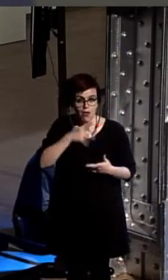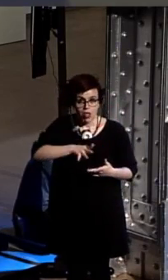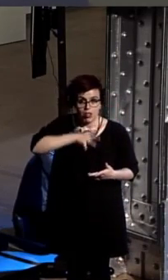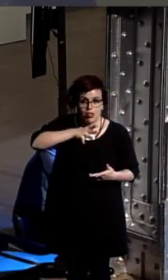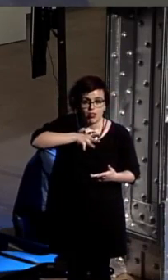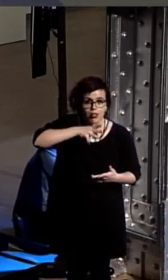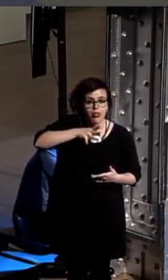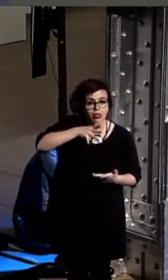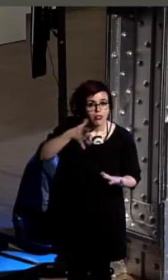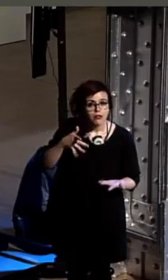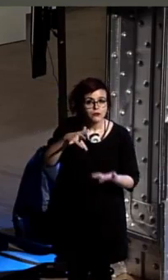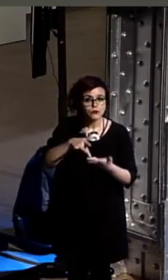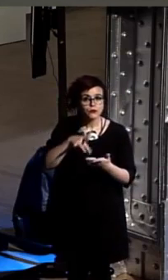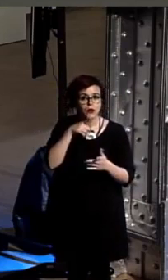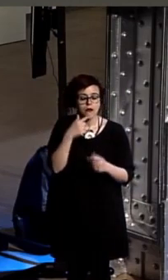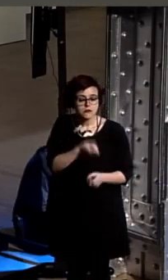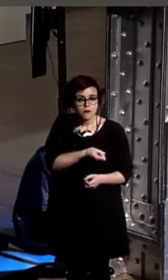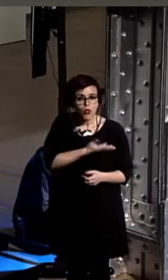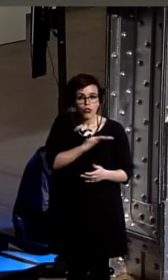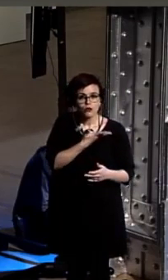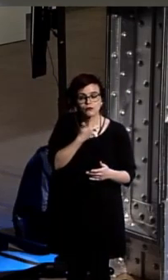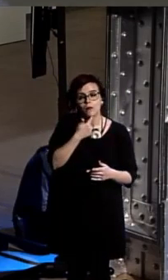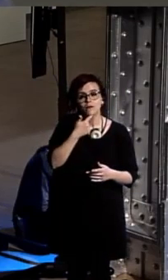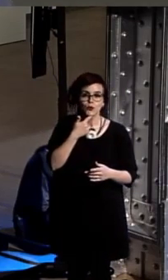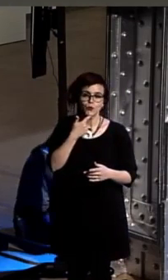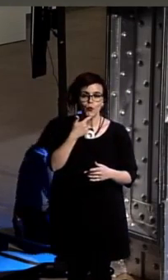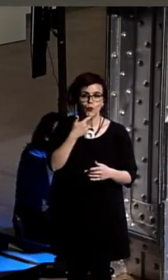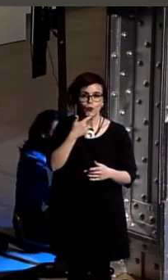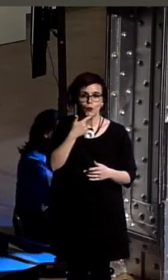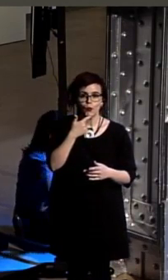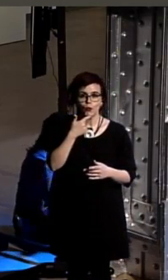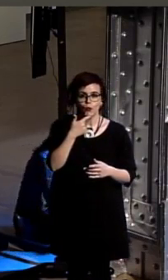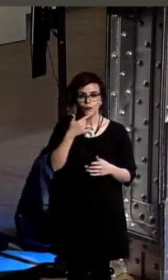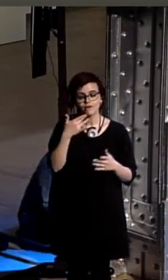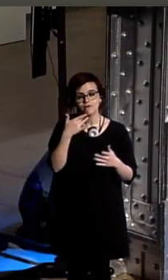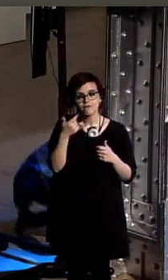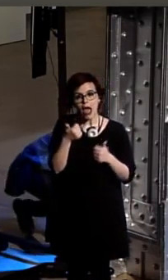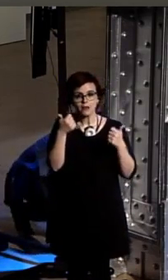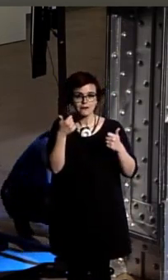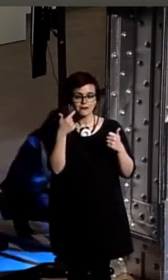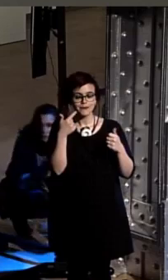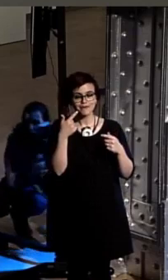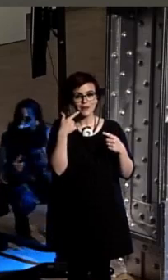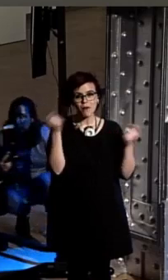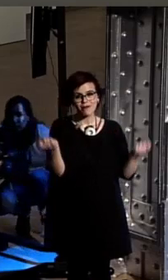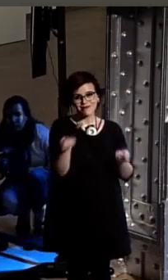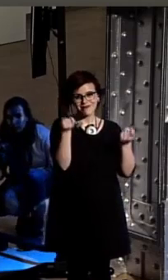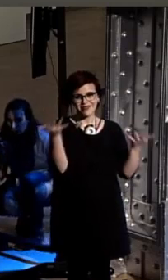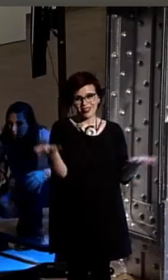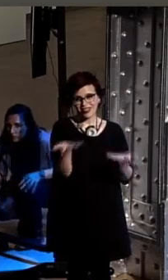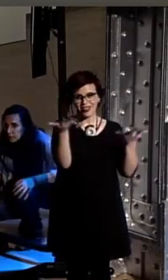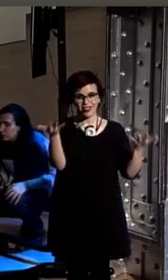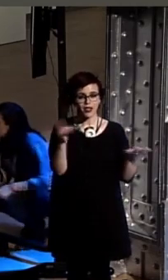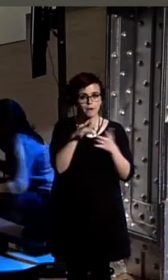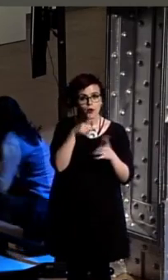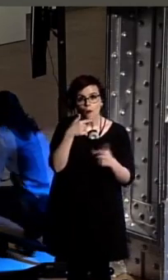increíble, pero las emociones son más populares y la ciencia de las emociones está